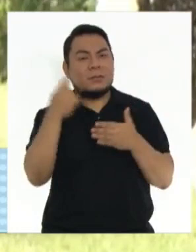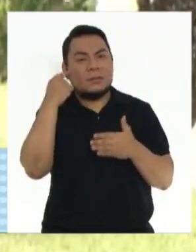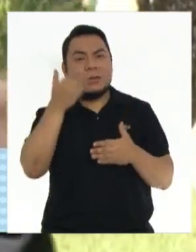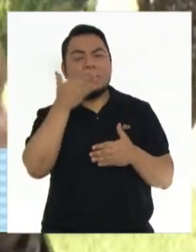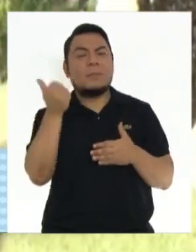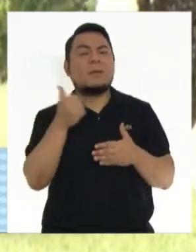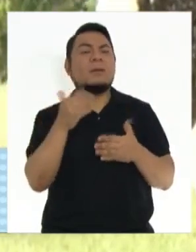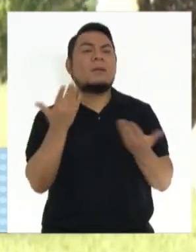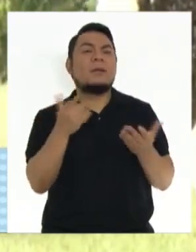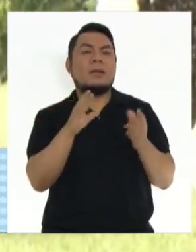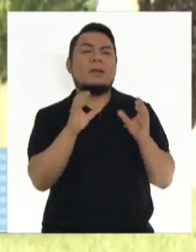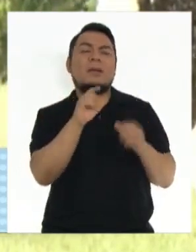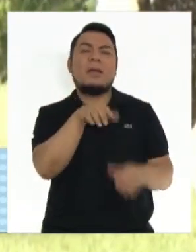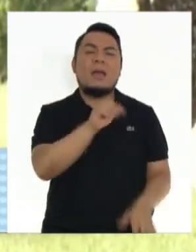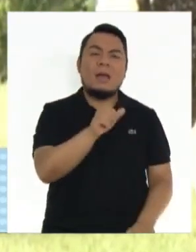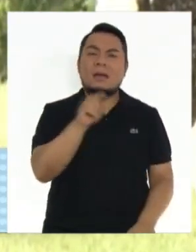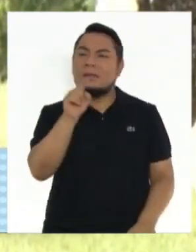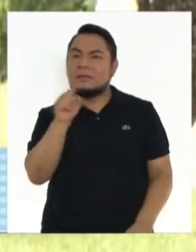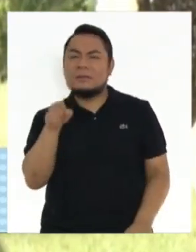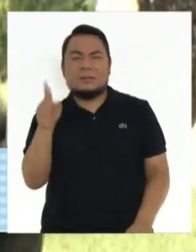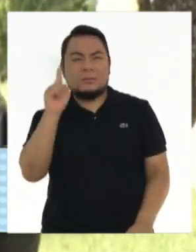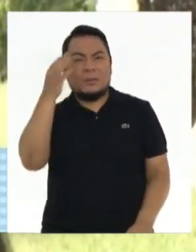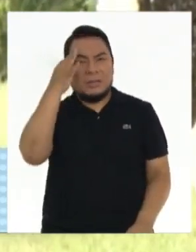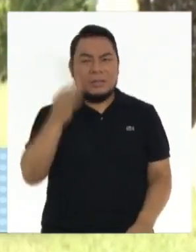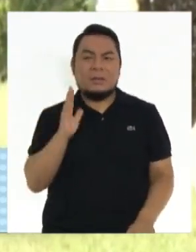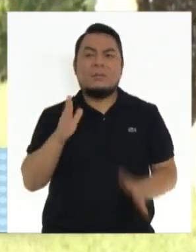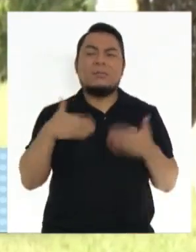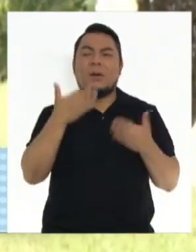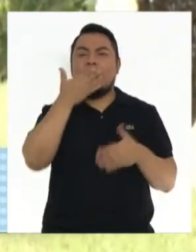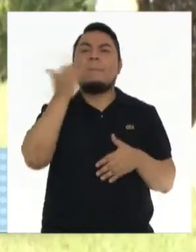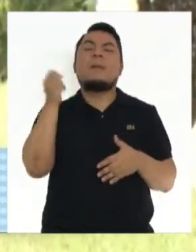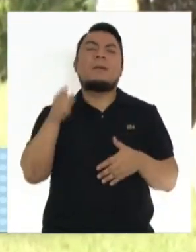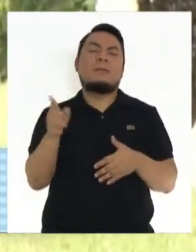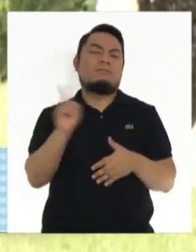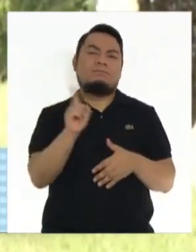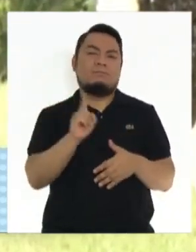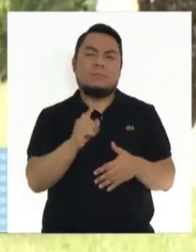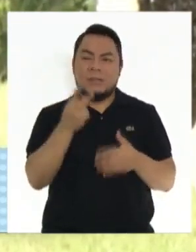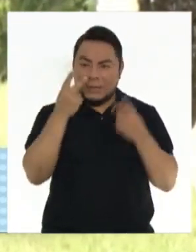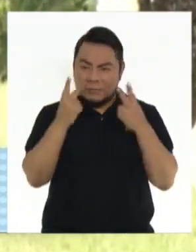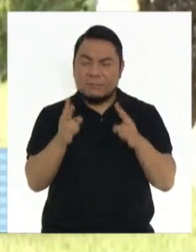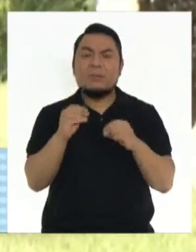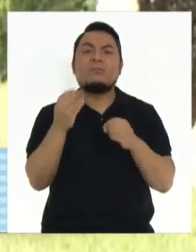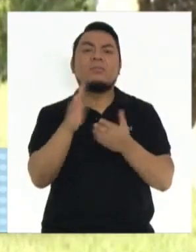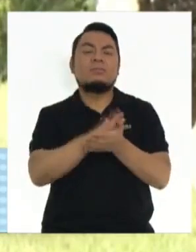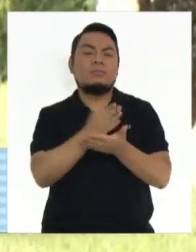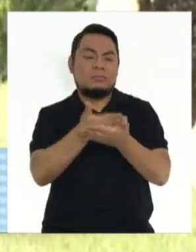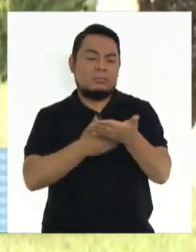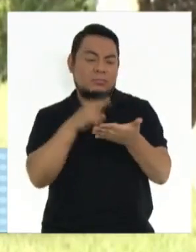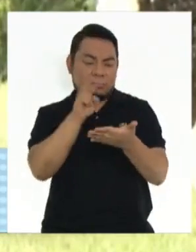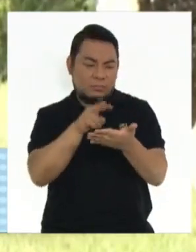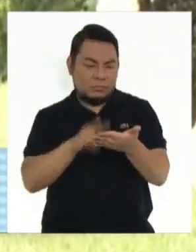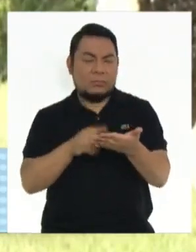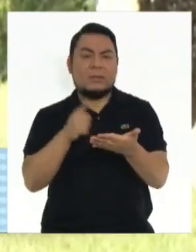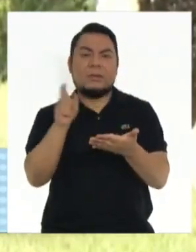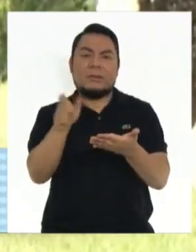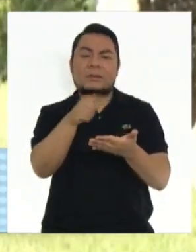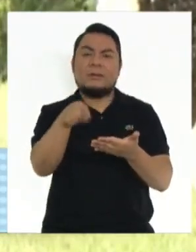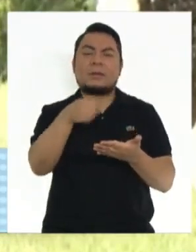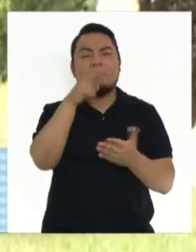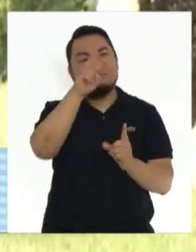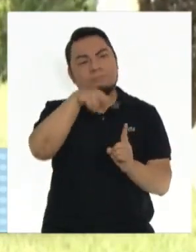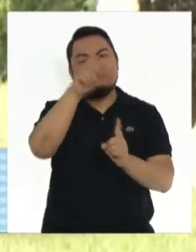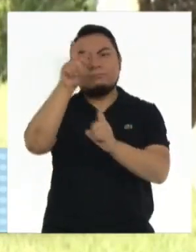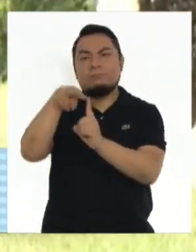A que Z, o creemos que puede ser mejor A que Z. Hay que ver las credenciales, hay que ver las credenciales y hay que